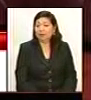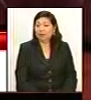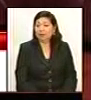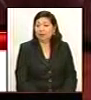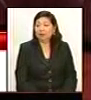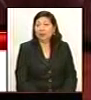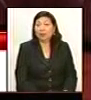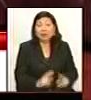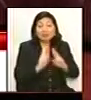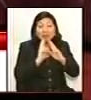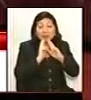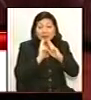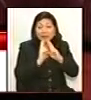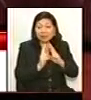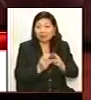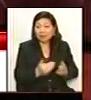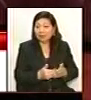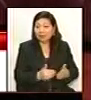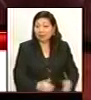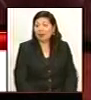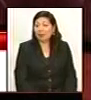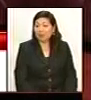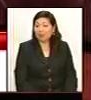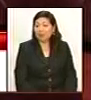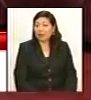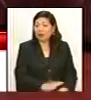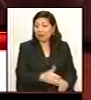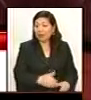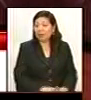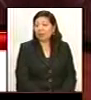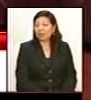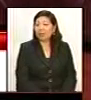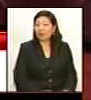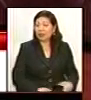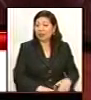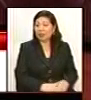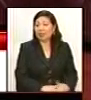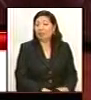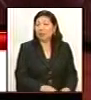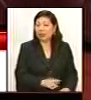yo no tengo una respuesta en este momento. Yo,